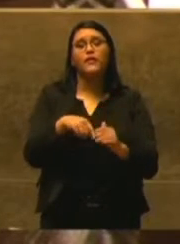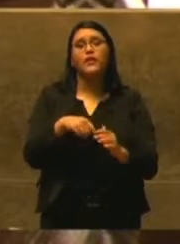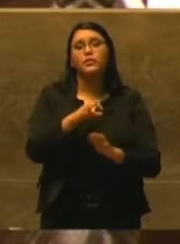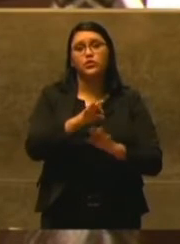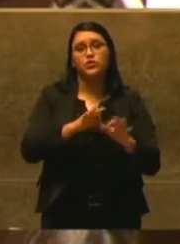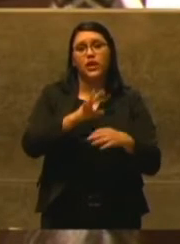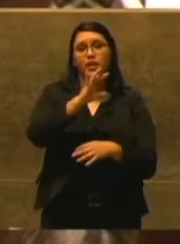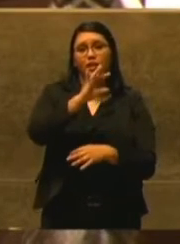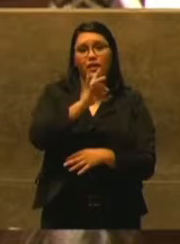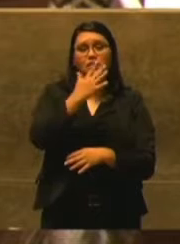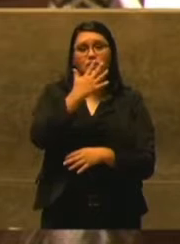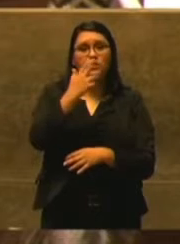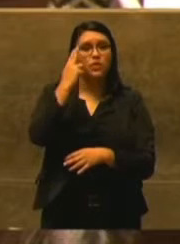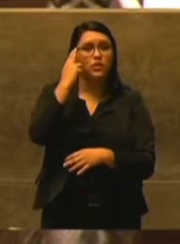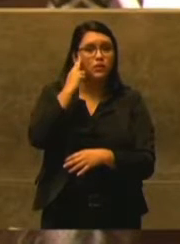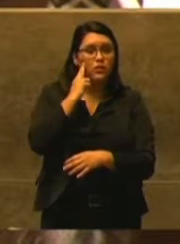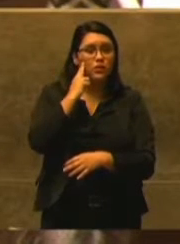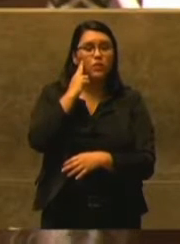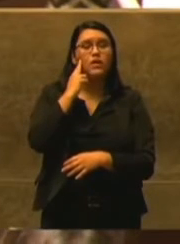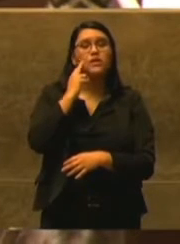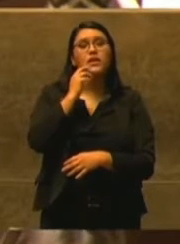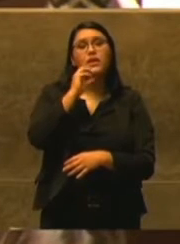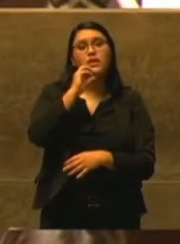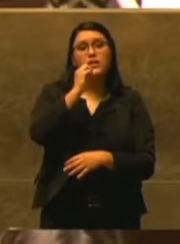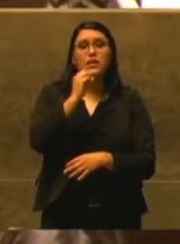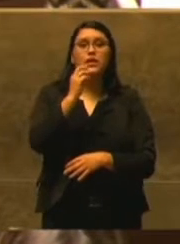del expediente letra